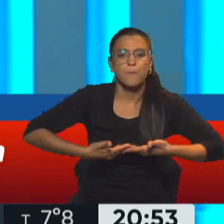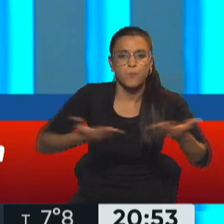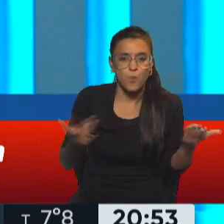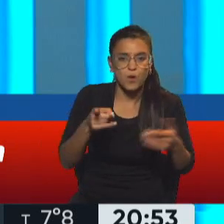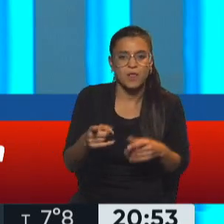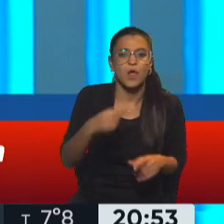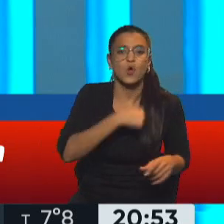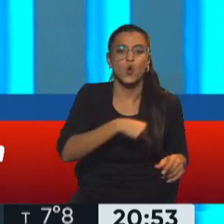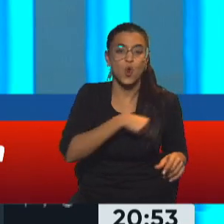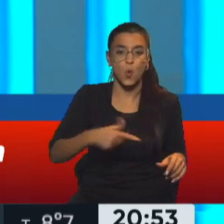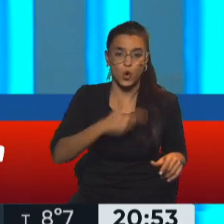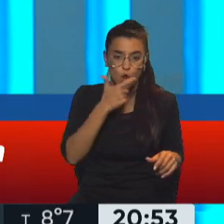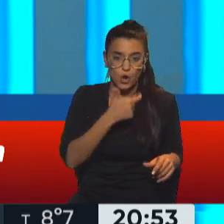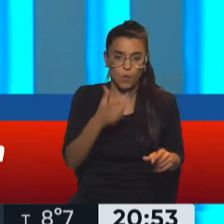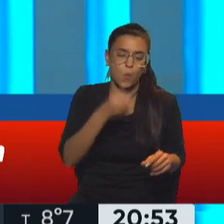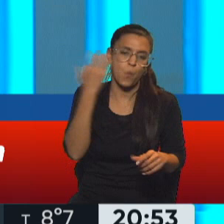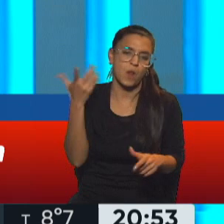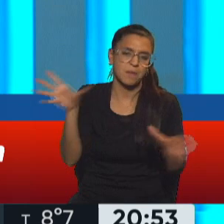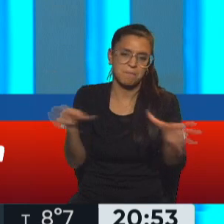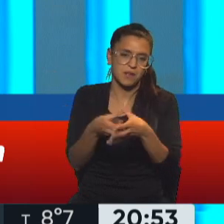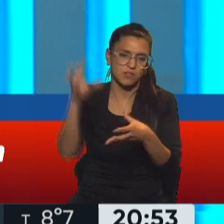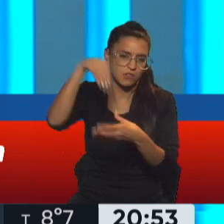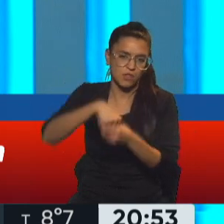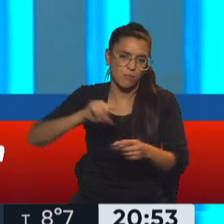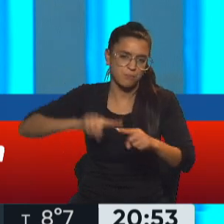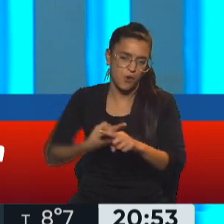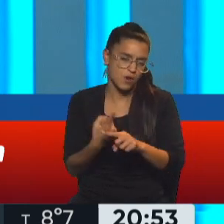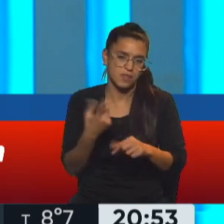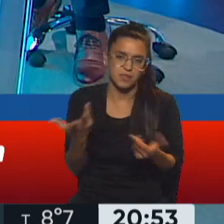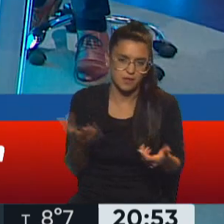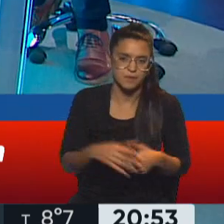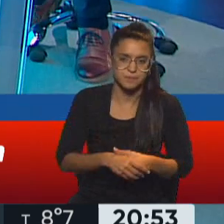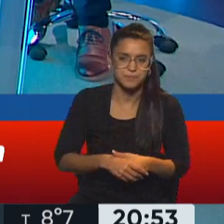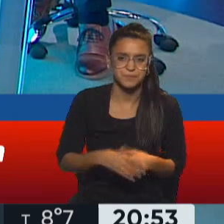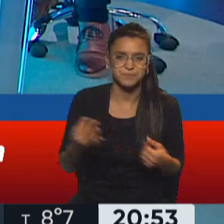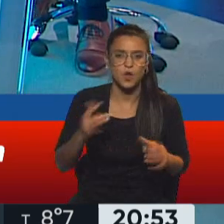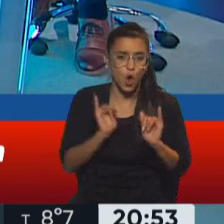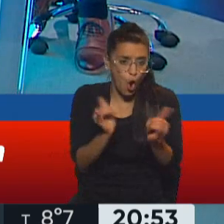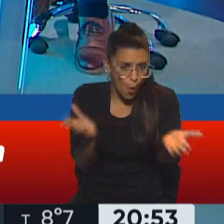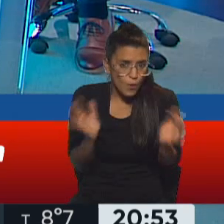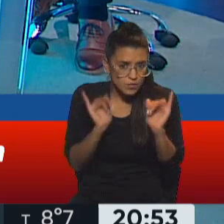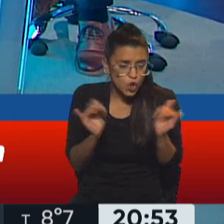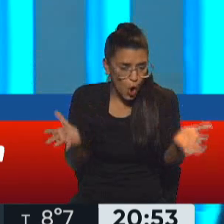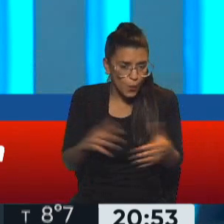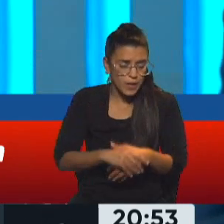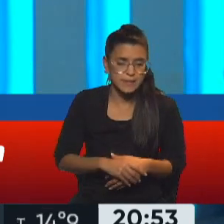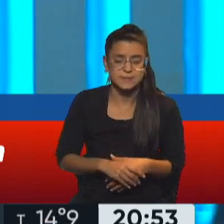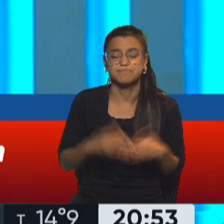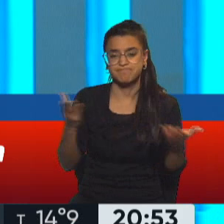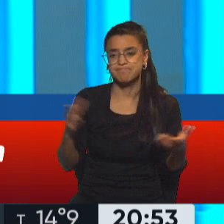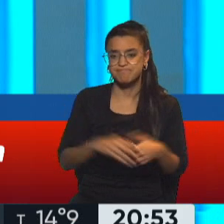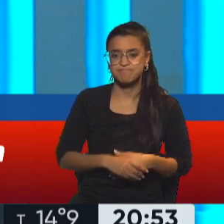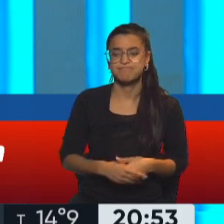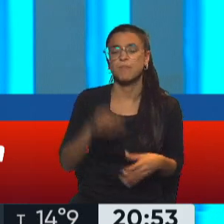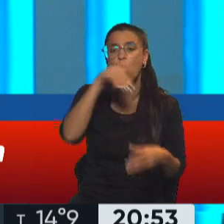la Cruz Roja Argentina que cualquier partido político. Claro. Digamos, y son jóvenes. Jóvenes. Entonces,